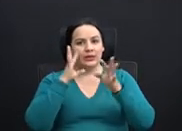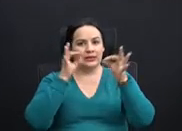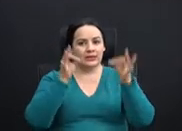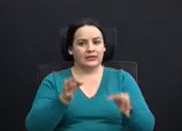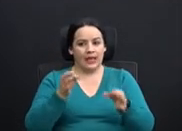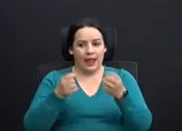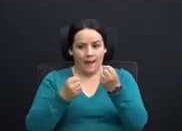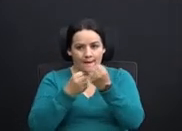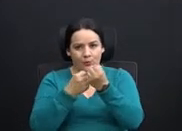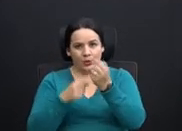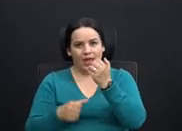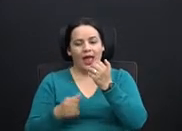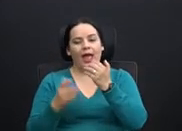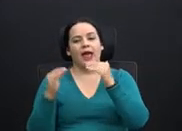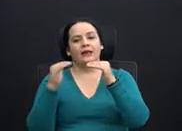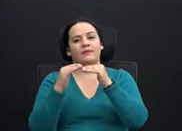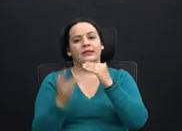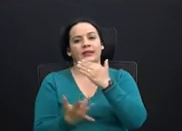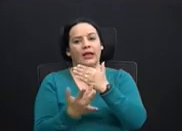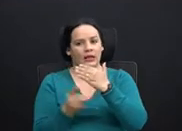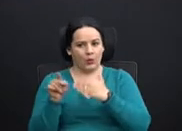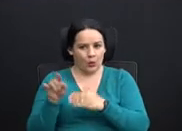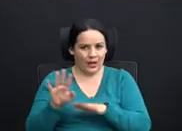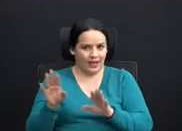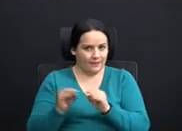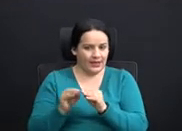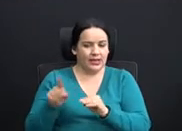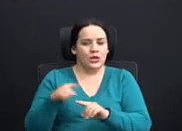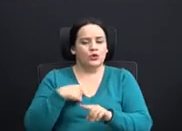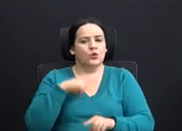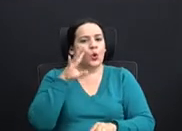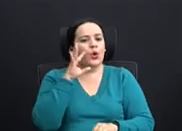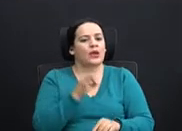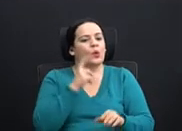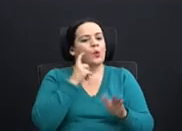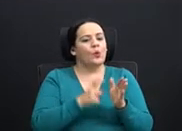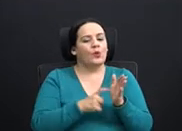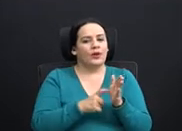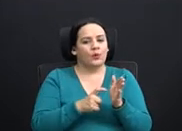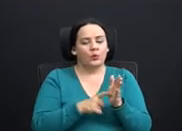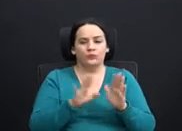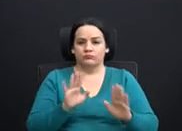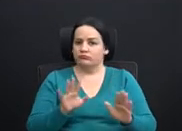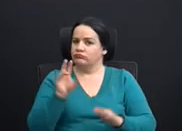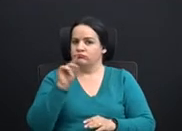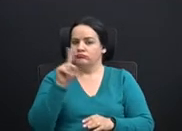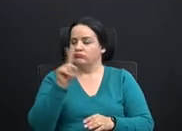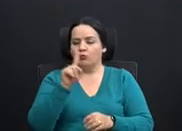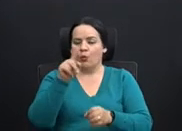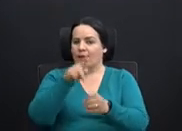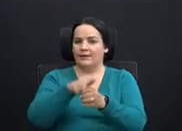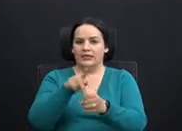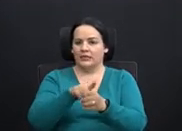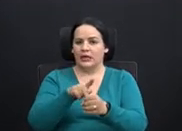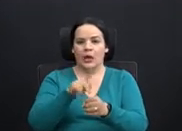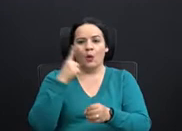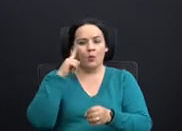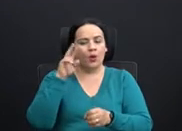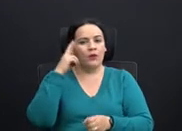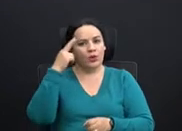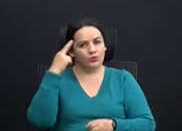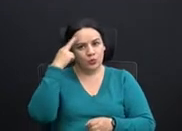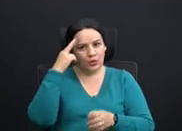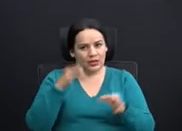técnico. Yo presumo, y reconozco que en esto yo no he participado por las razones que le explicaba,